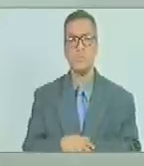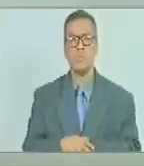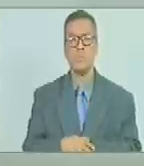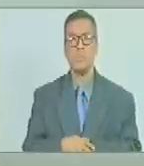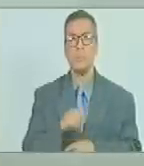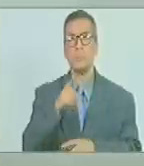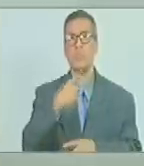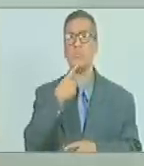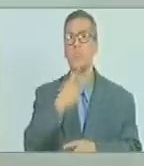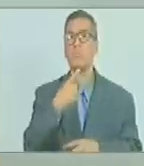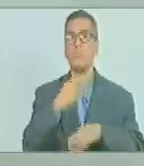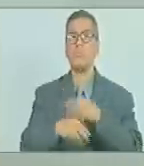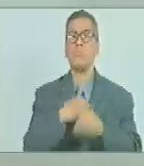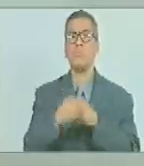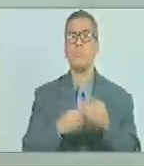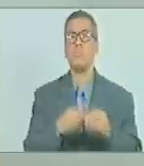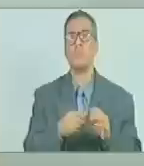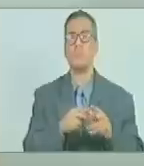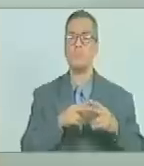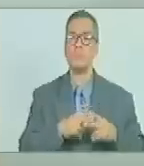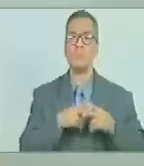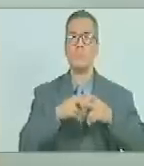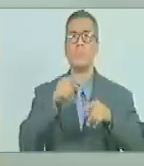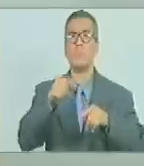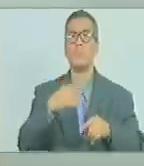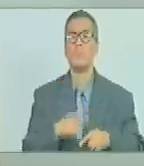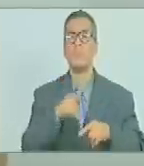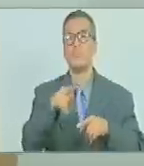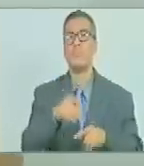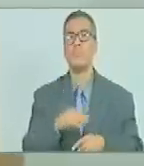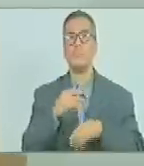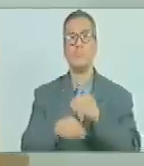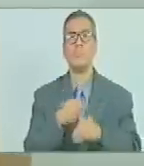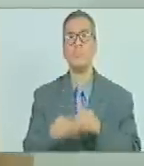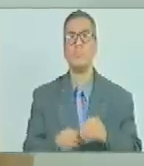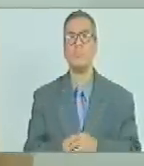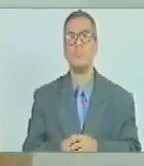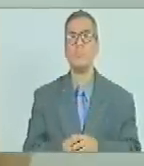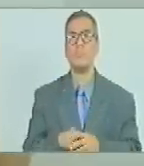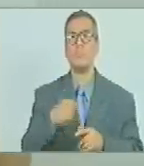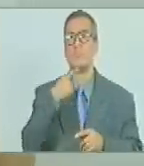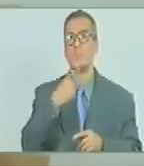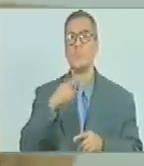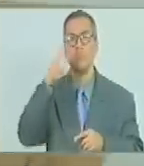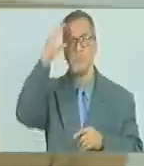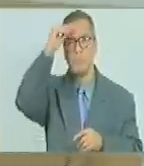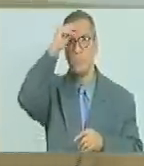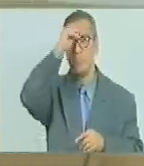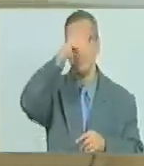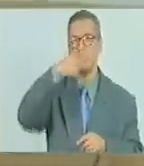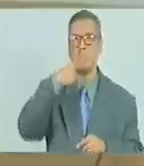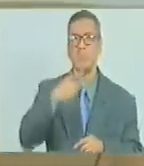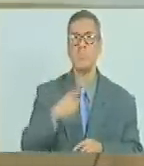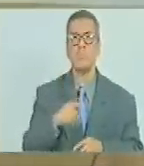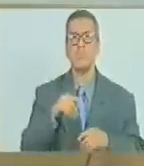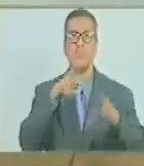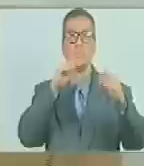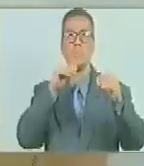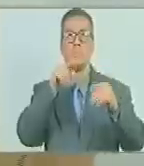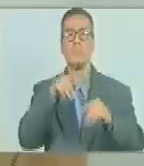es una confesión hecha de forma voluntaria, como en efecto ocurrió por parte del señor Donald Trump en un